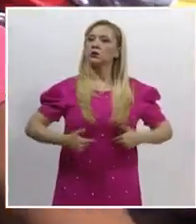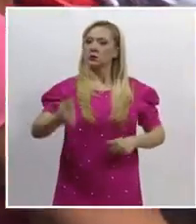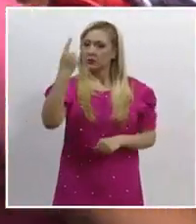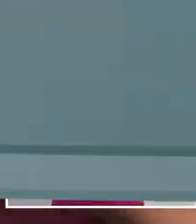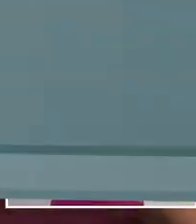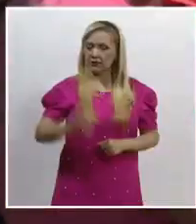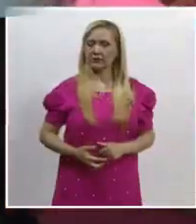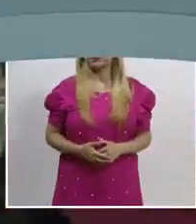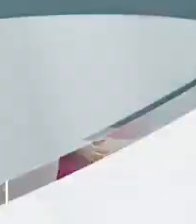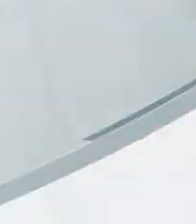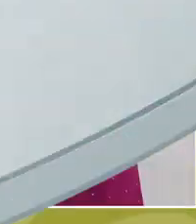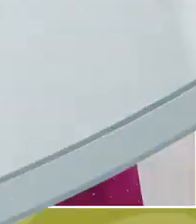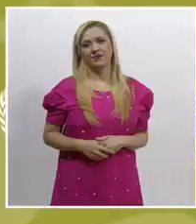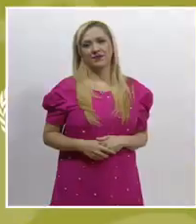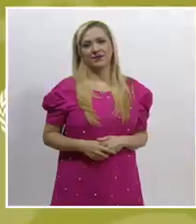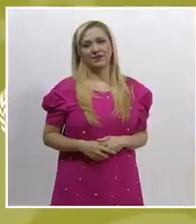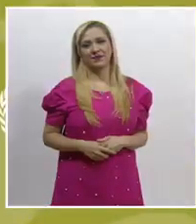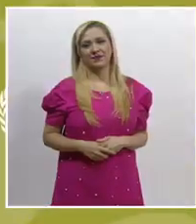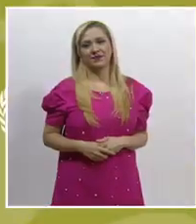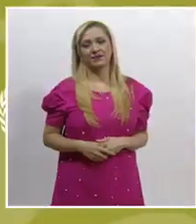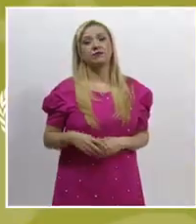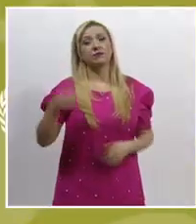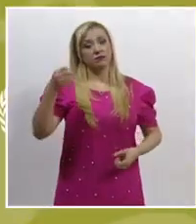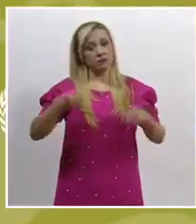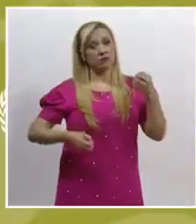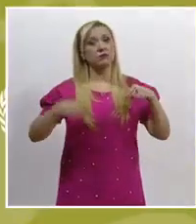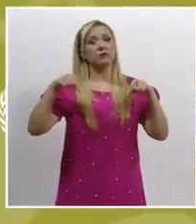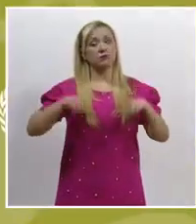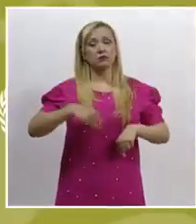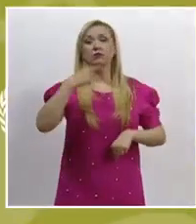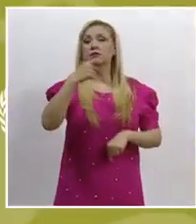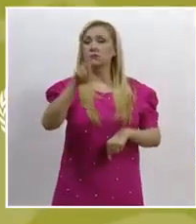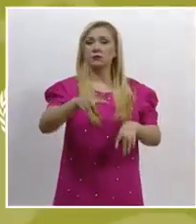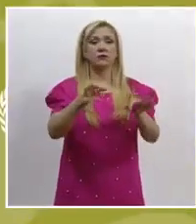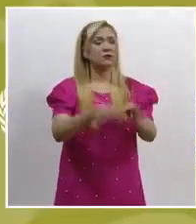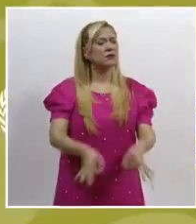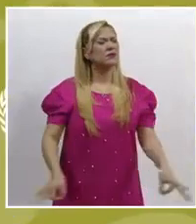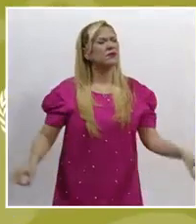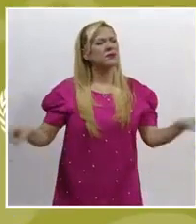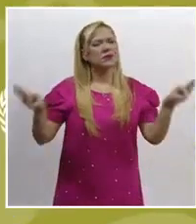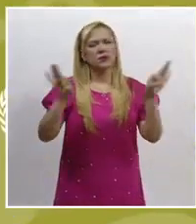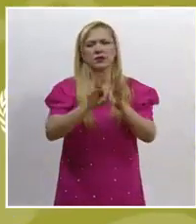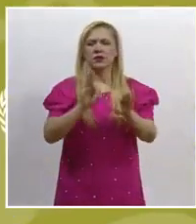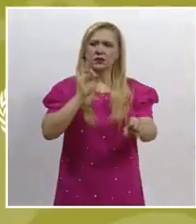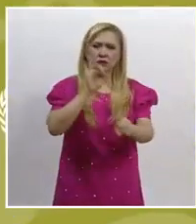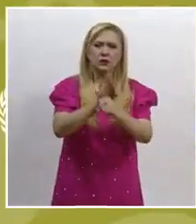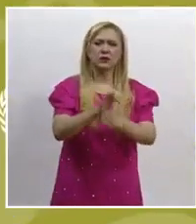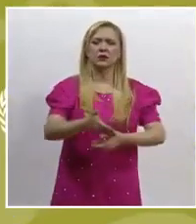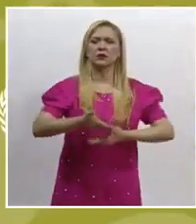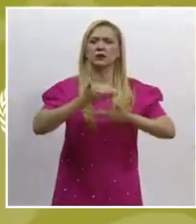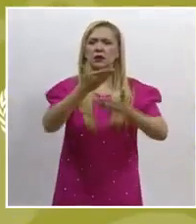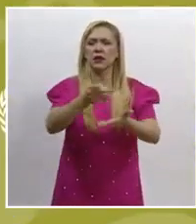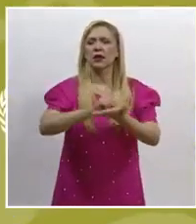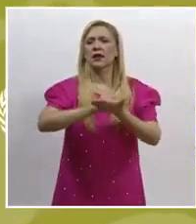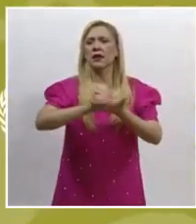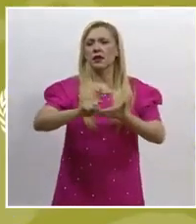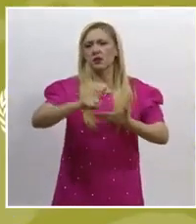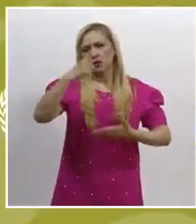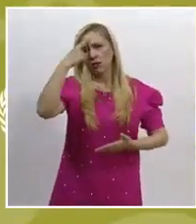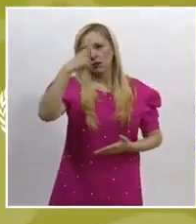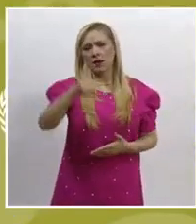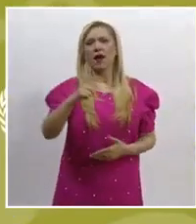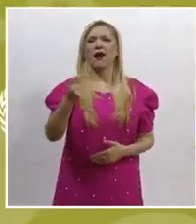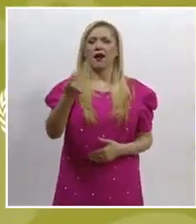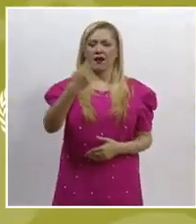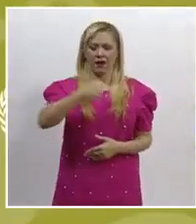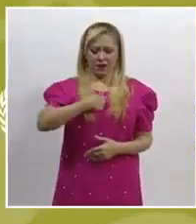La Corte ha reafirmado la importancia de proteger y garantizar el derecho a la identidad y a